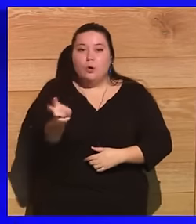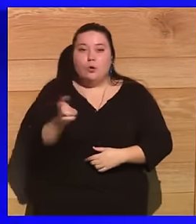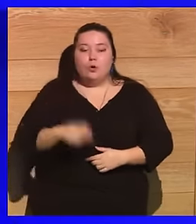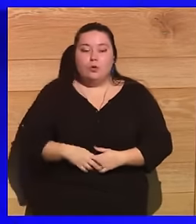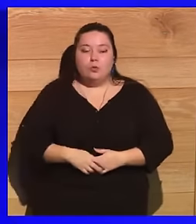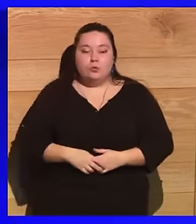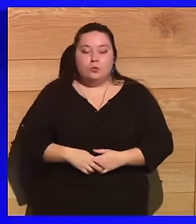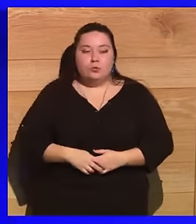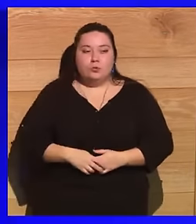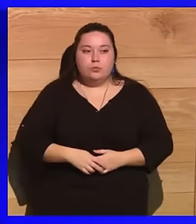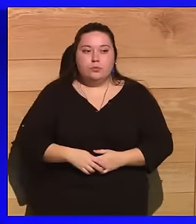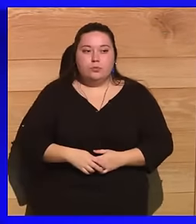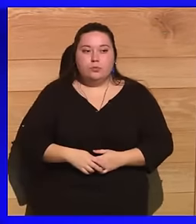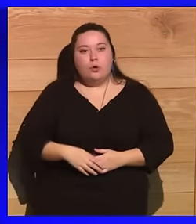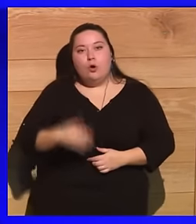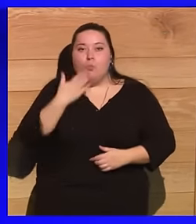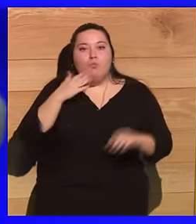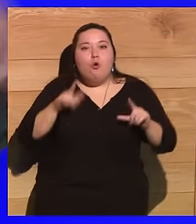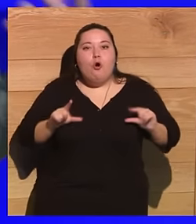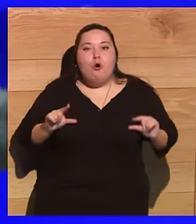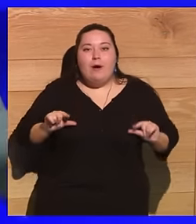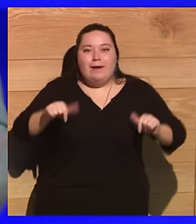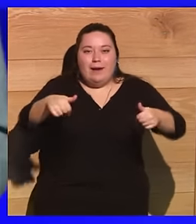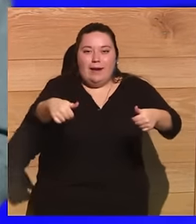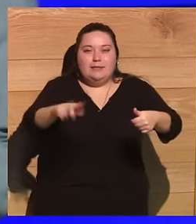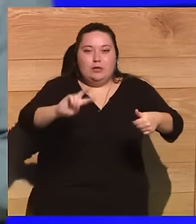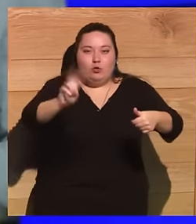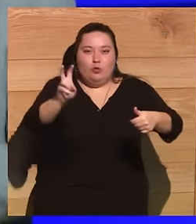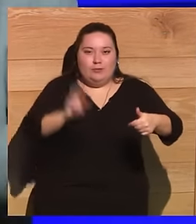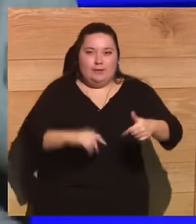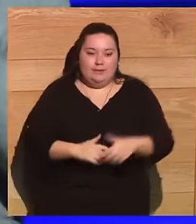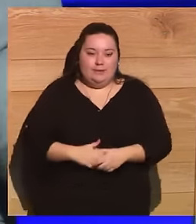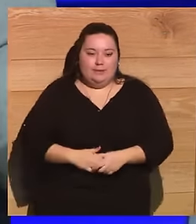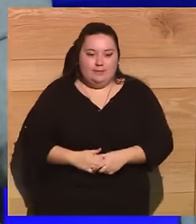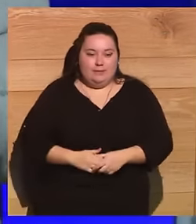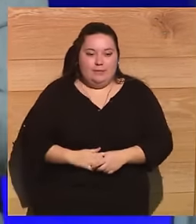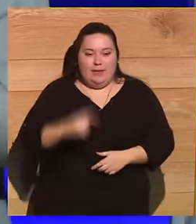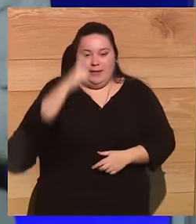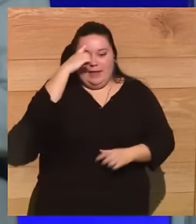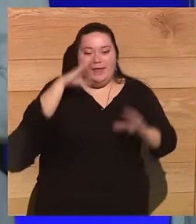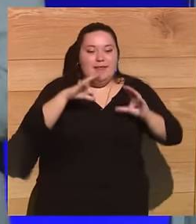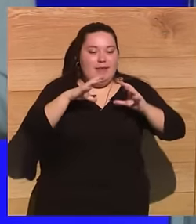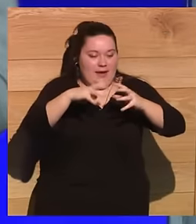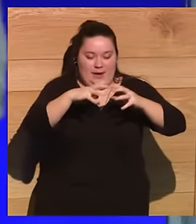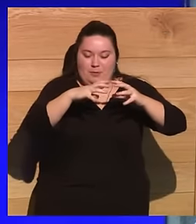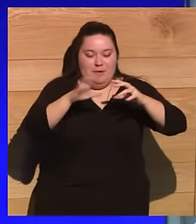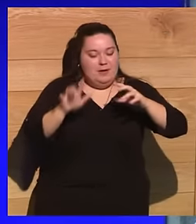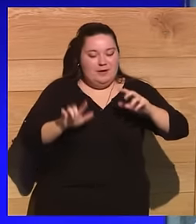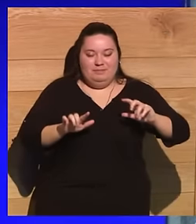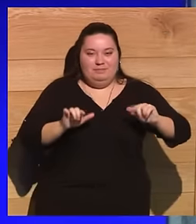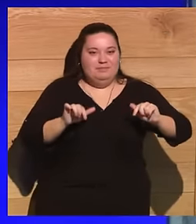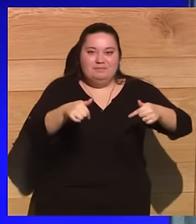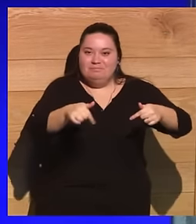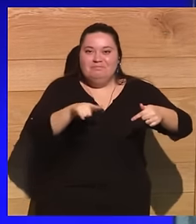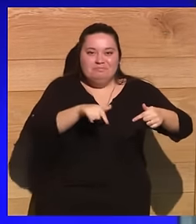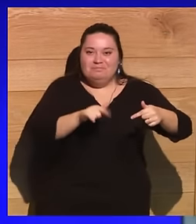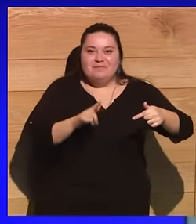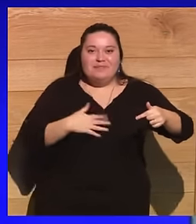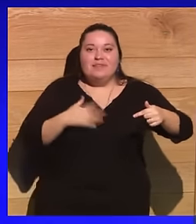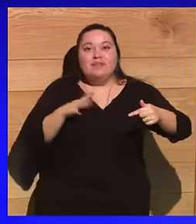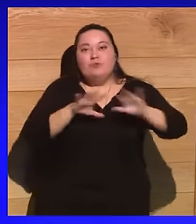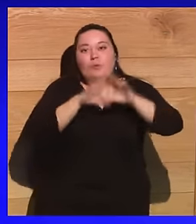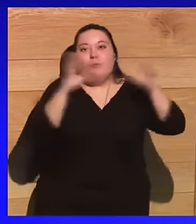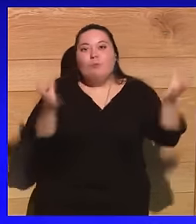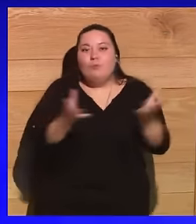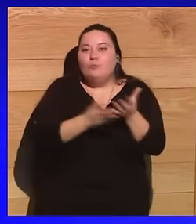galaxias y yo creo que el cerebro es una galaxia por sí mismo. Es un mundo muy rico a diferentes